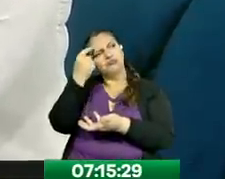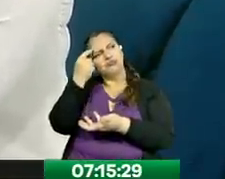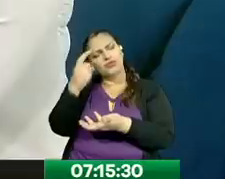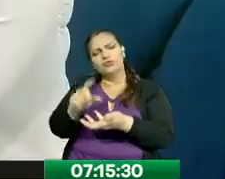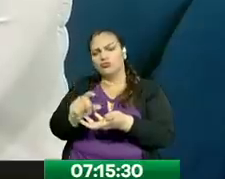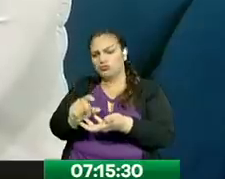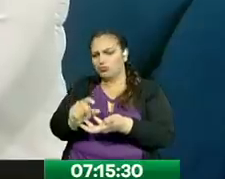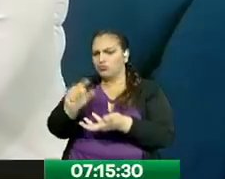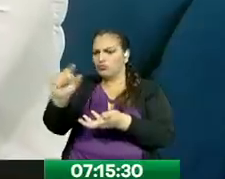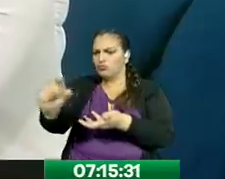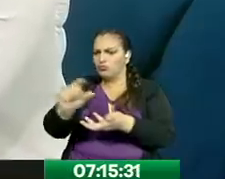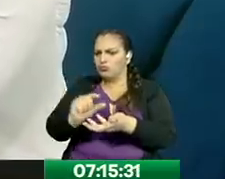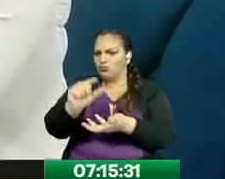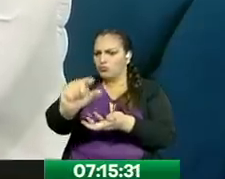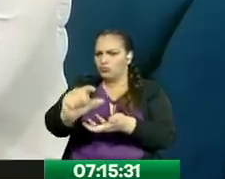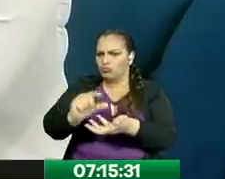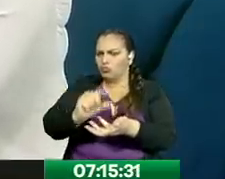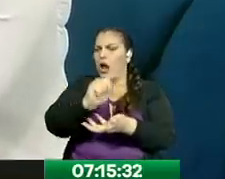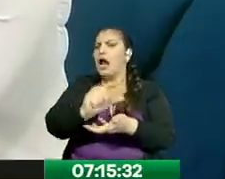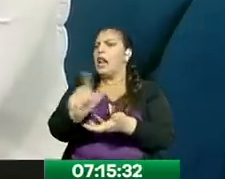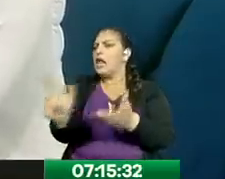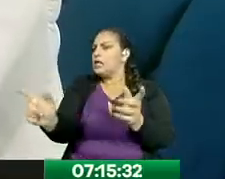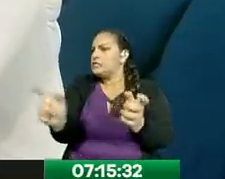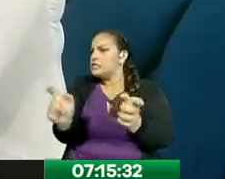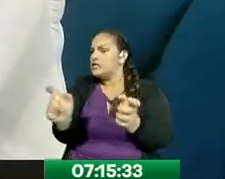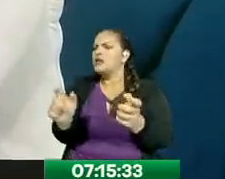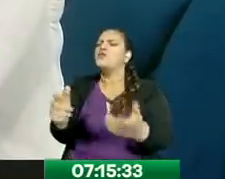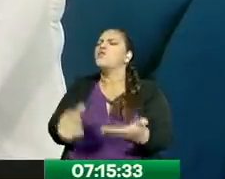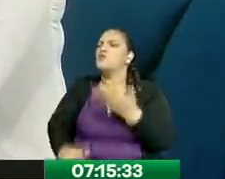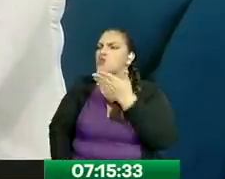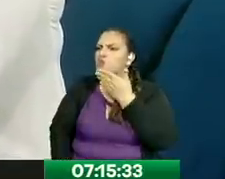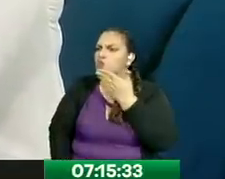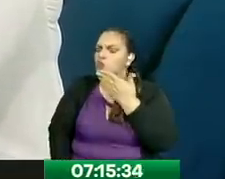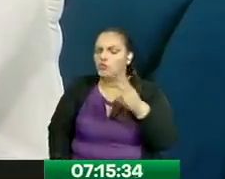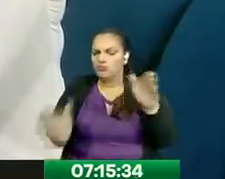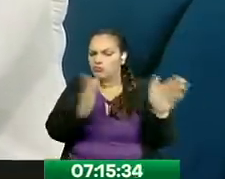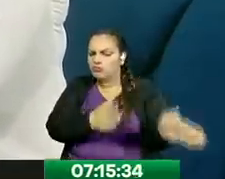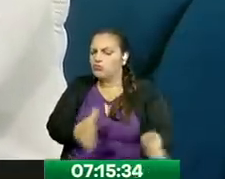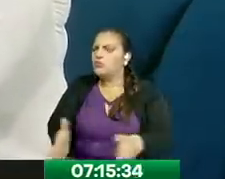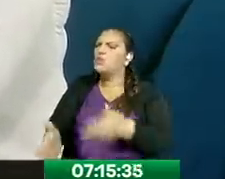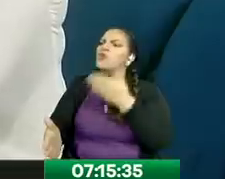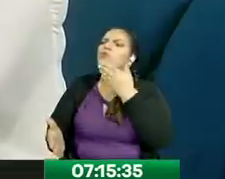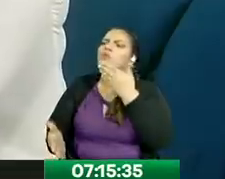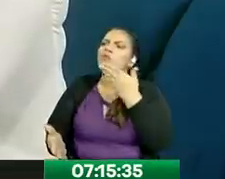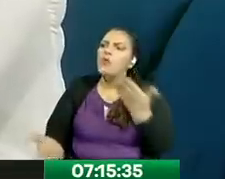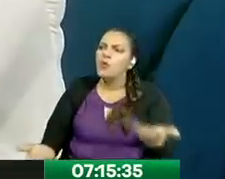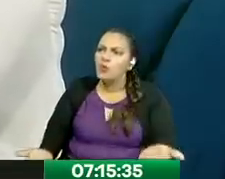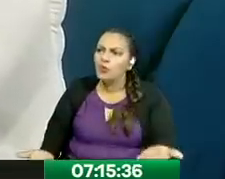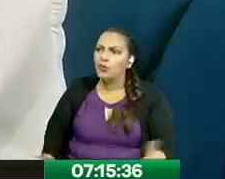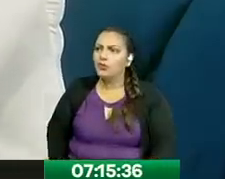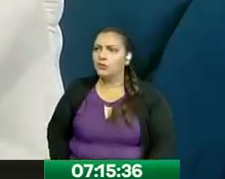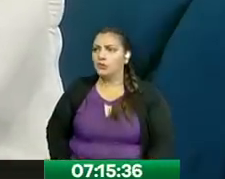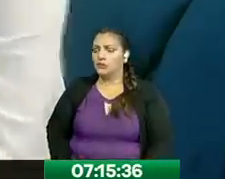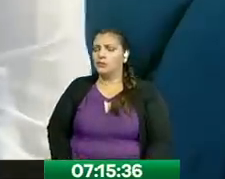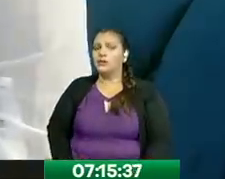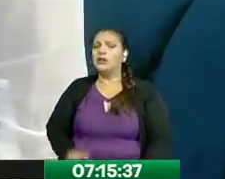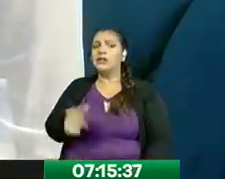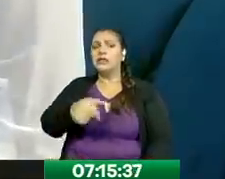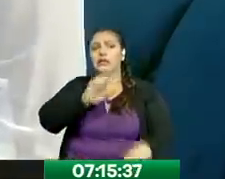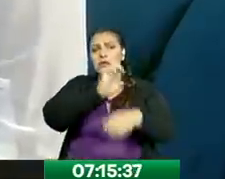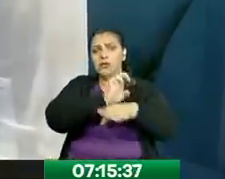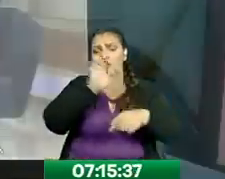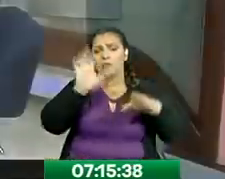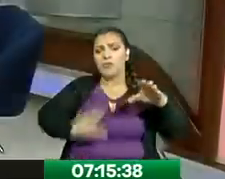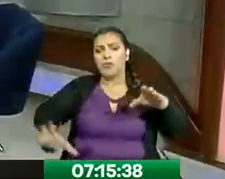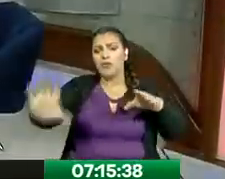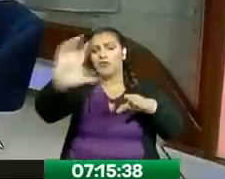concierne a la coordinación son al 5 que tienen una idea de cuánto les va a tocar para poder promocionar a las provincias a su cargo